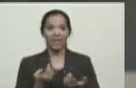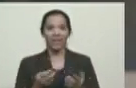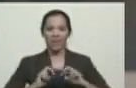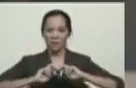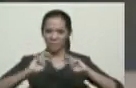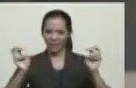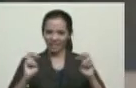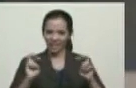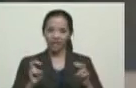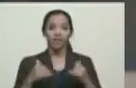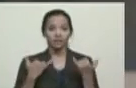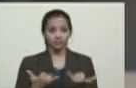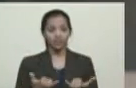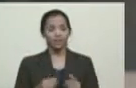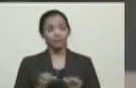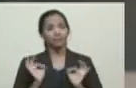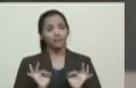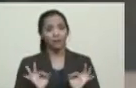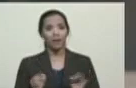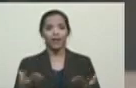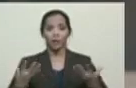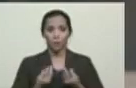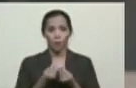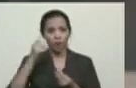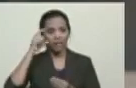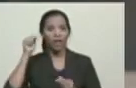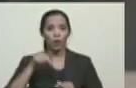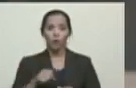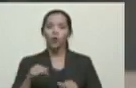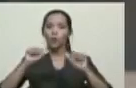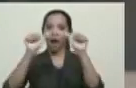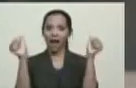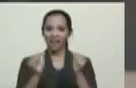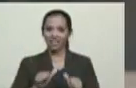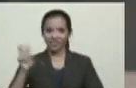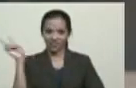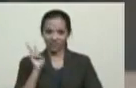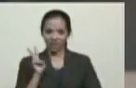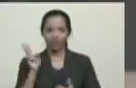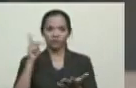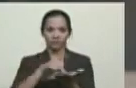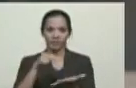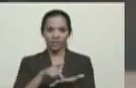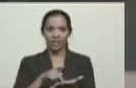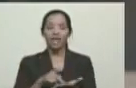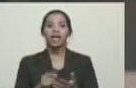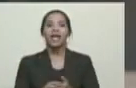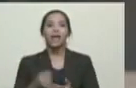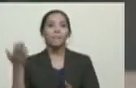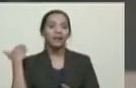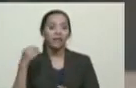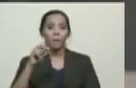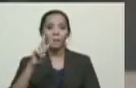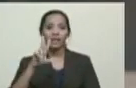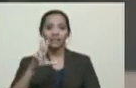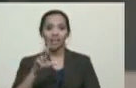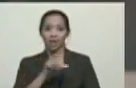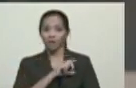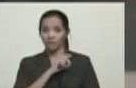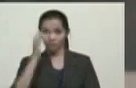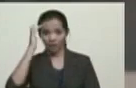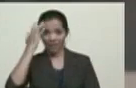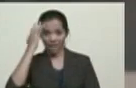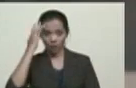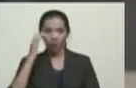materia, ya que precisamente nos acompaña el día de hoy un artista venezolano que estuvo presente el pasado 23 de febrero en la